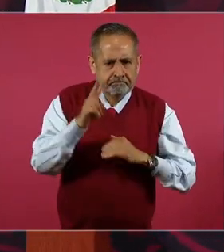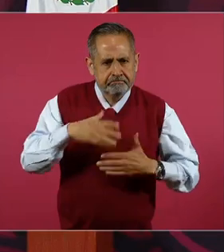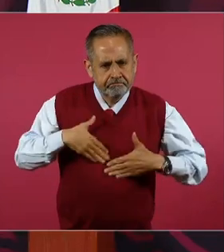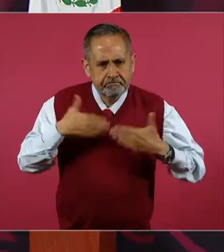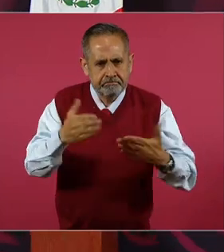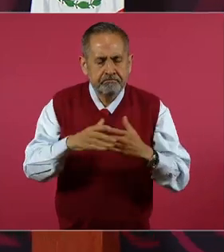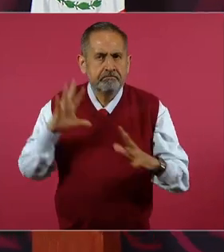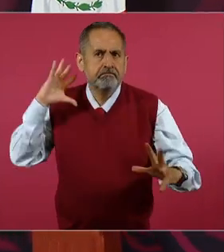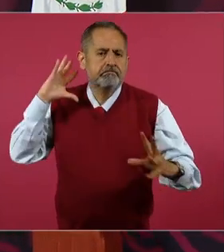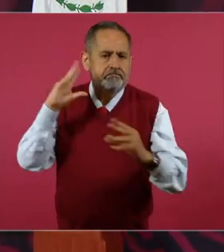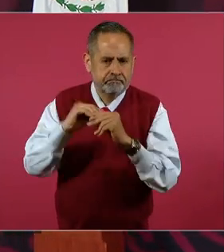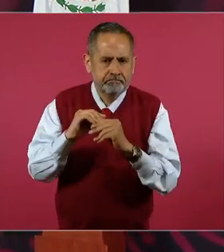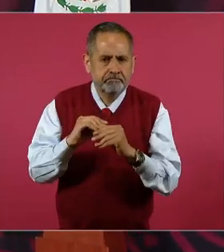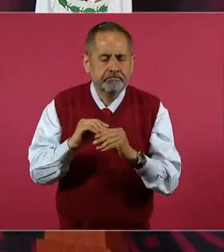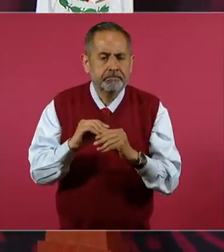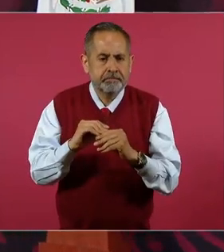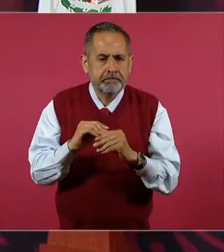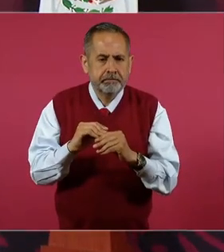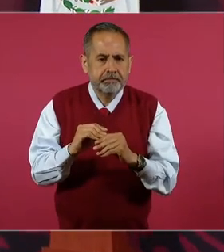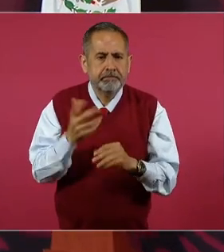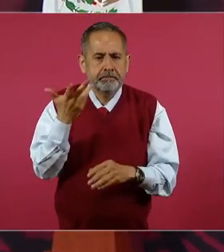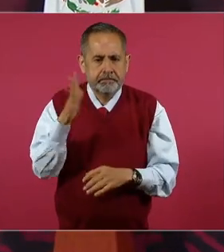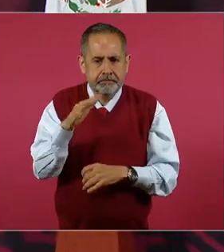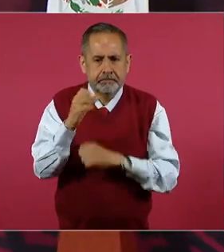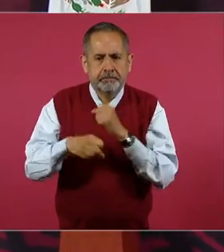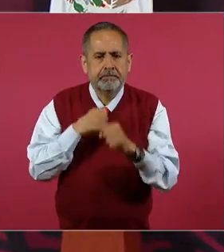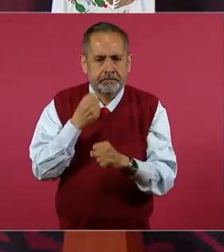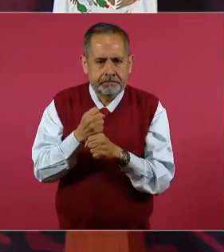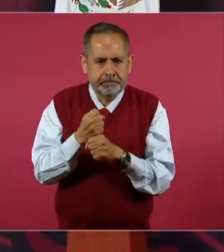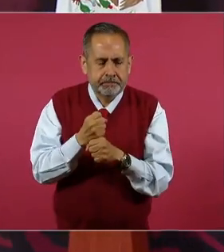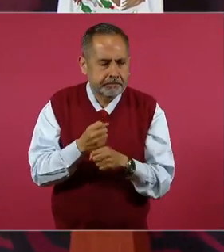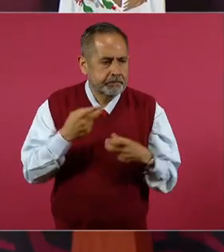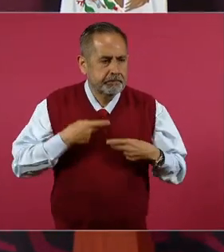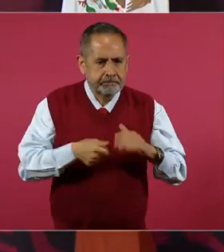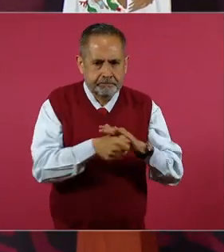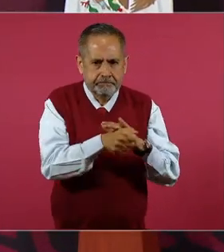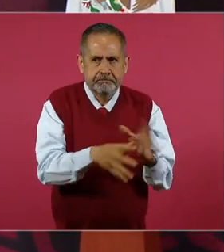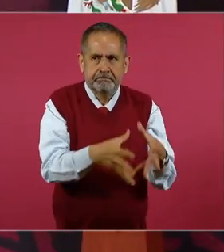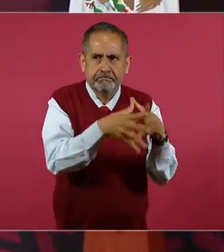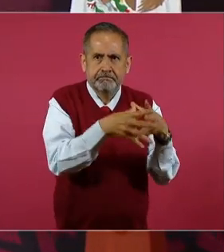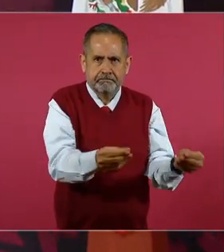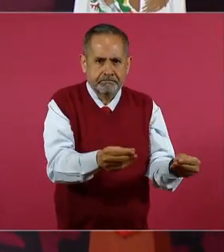hoy se cumplen 10 años de la desaparición de los jóvenes.